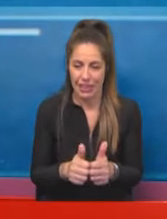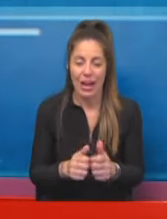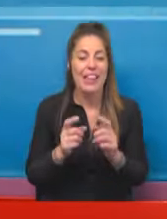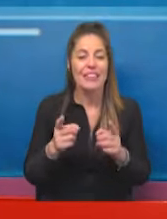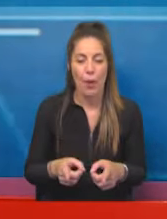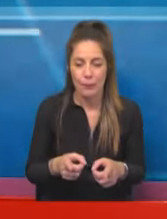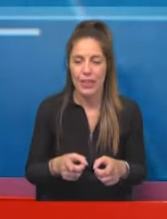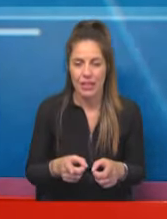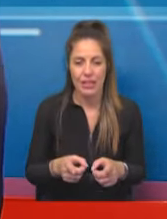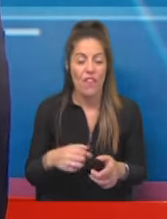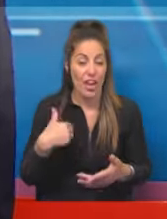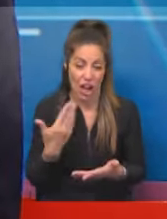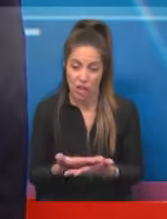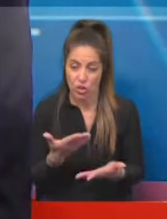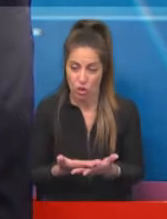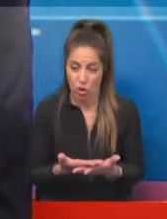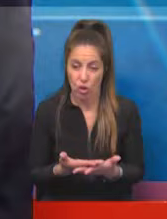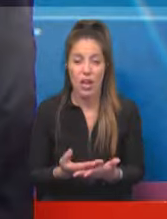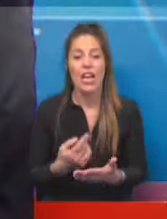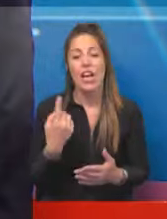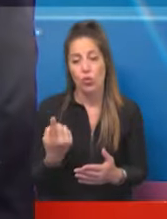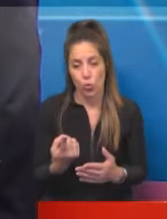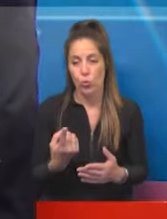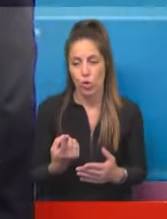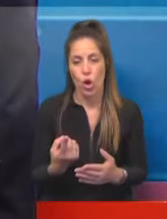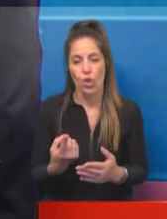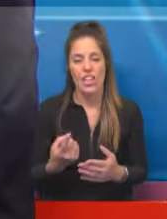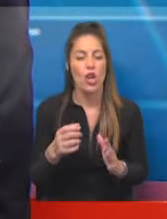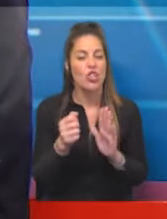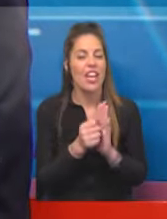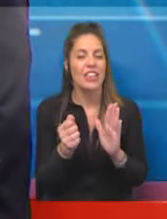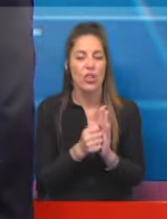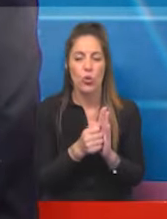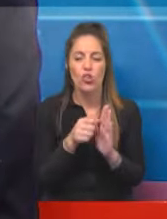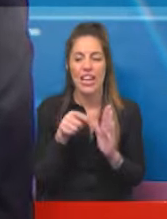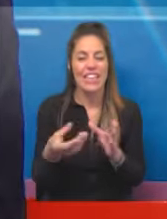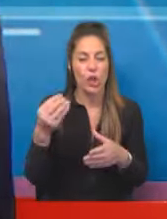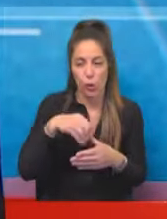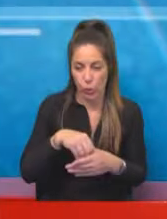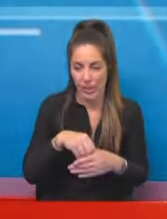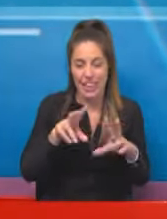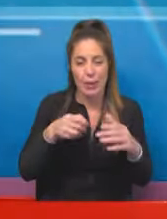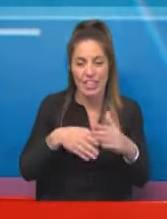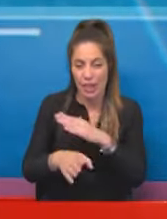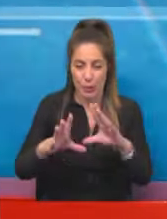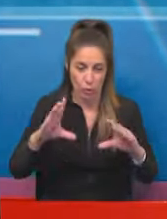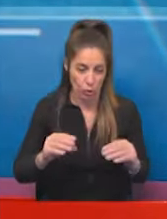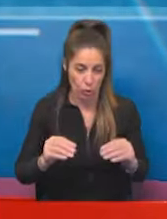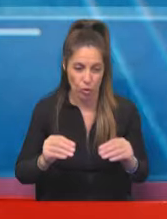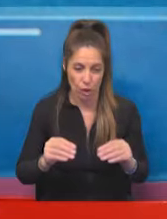también este fracasó donde en uno de los uno de los artículos que había allí incluía el tema de los accionamientos